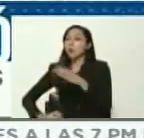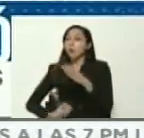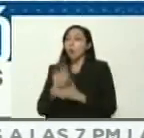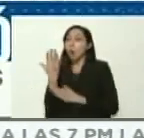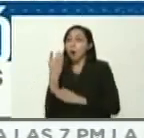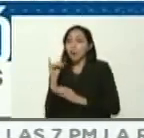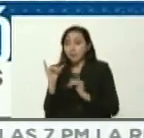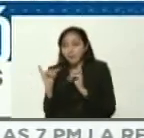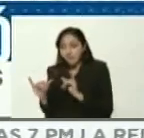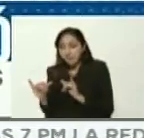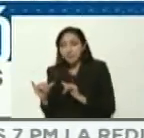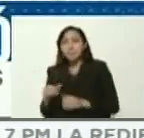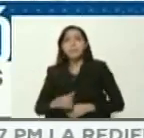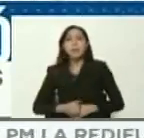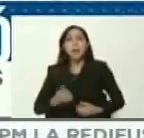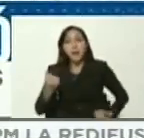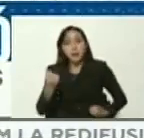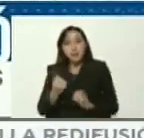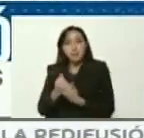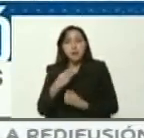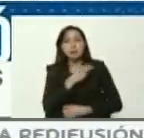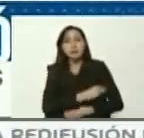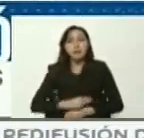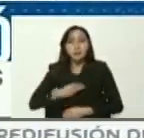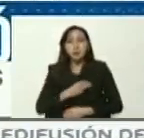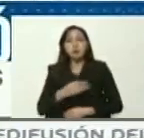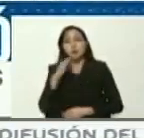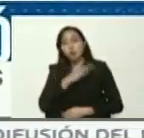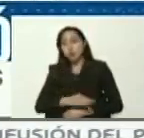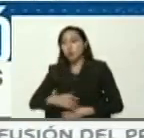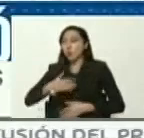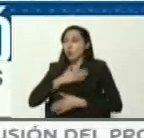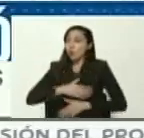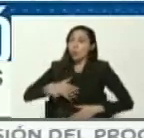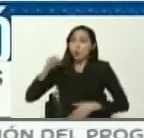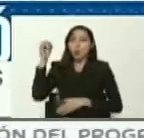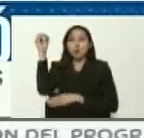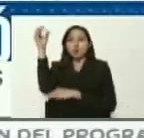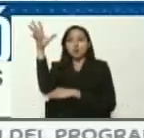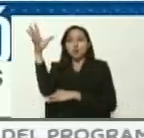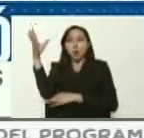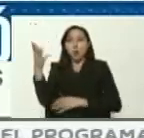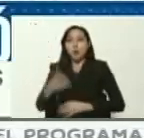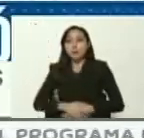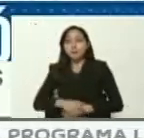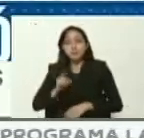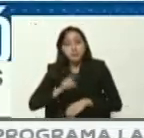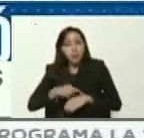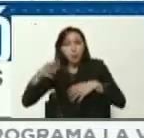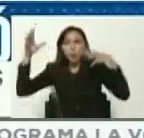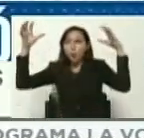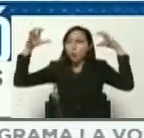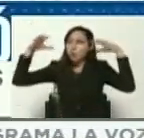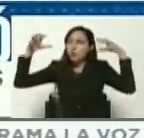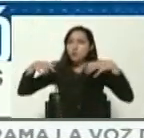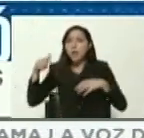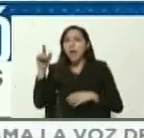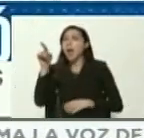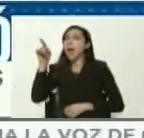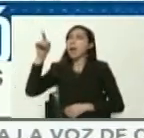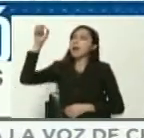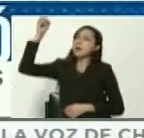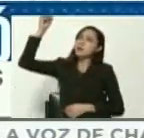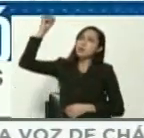de esa base de misiones socialistas. Disfruten del sol. En tiempos de lluvia, este sol